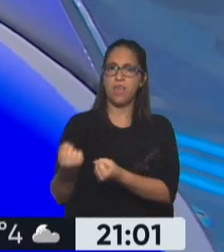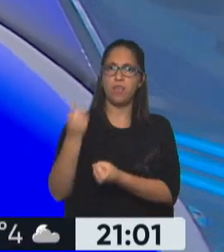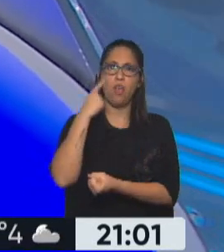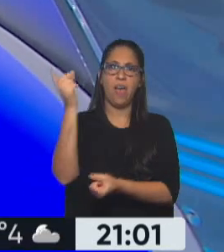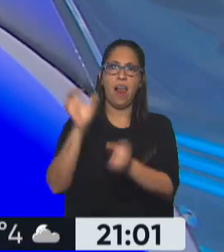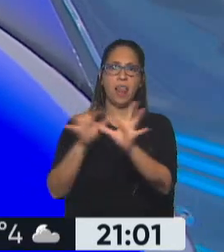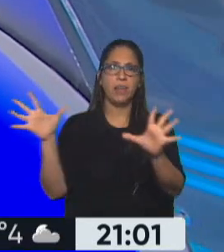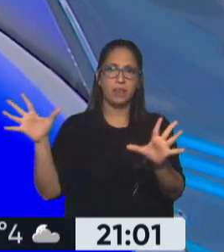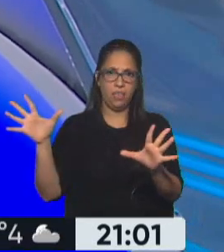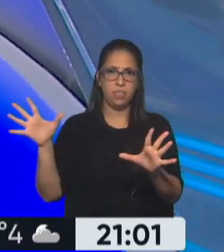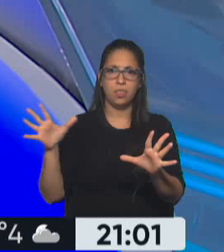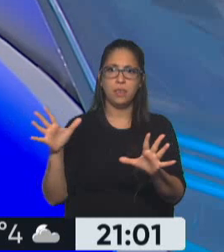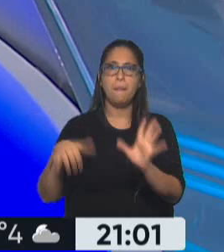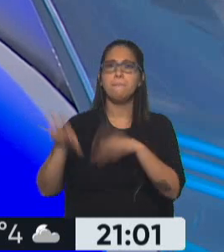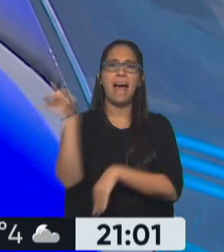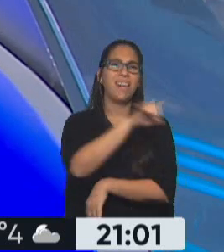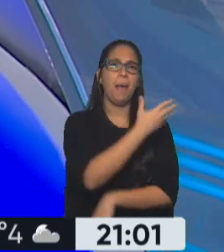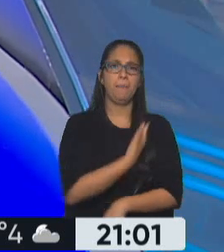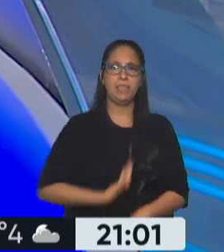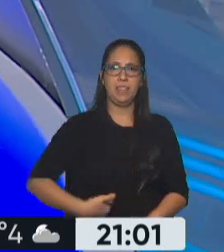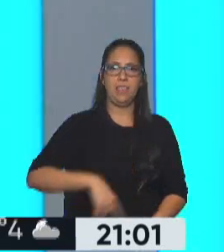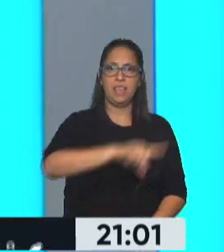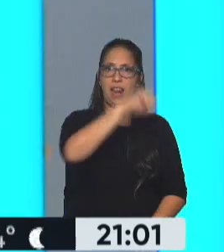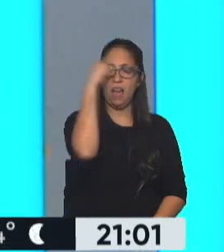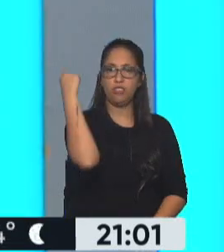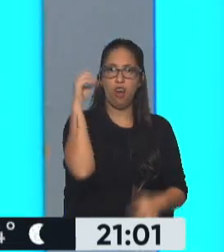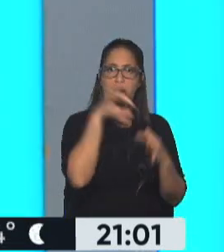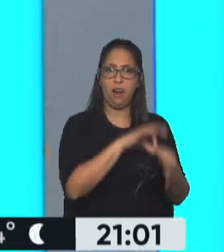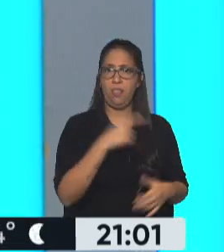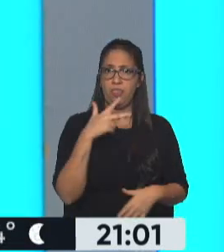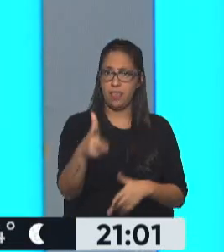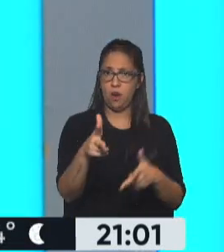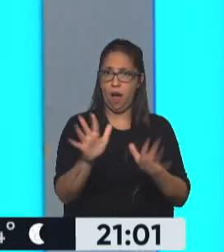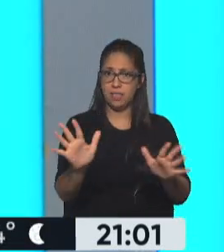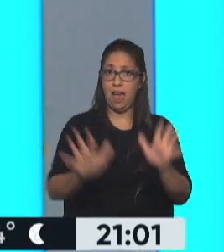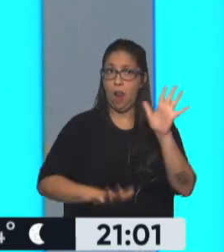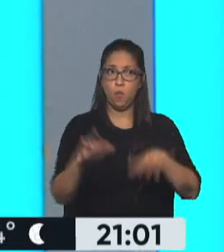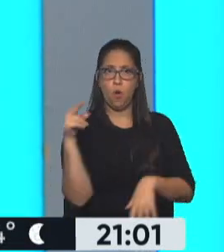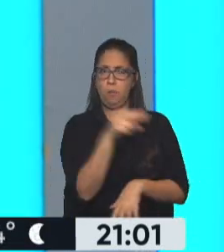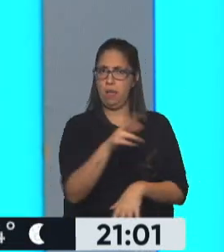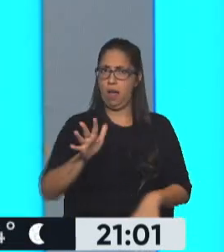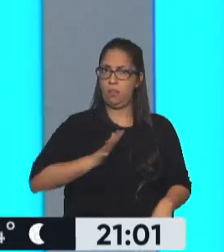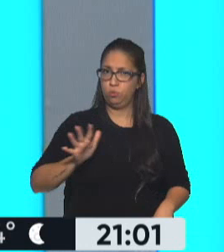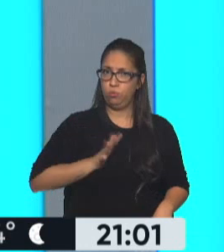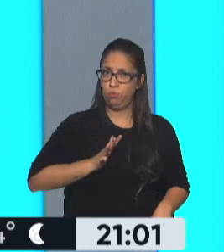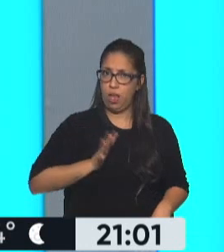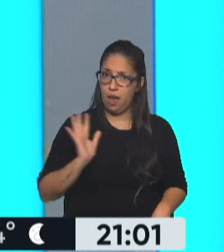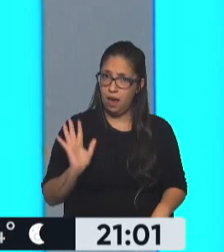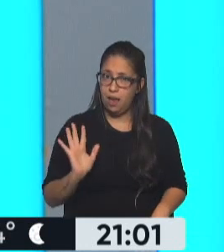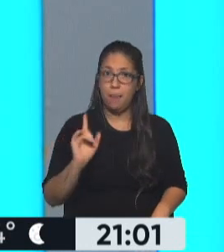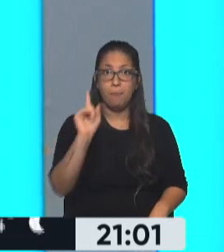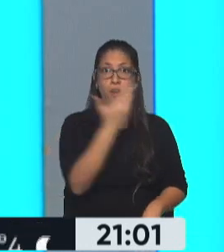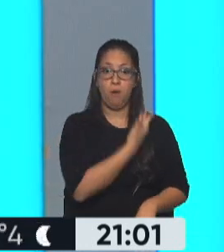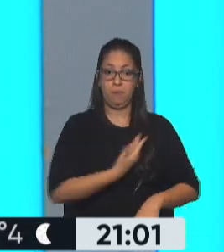libertad por sobre la presidencia de la nación. Lo dice en estas palabras. A muchos les espanta. Por supuesto, el cargo de presidente